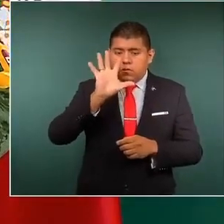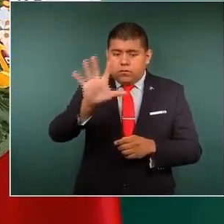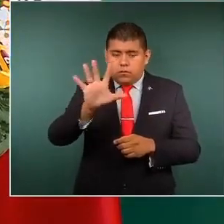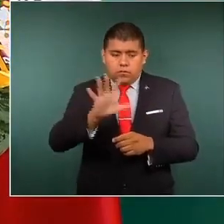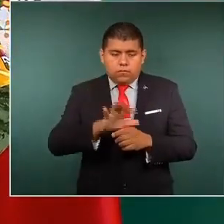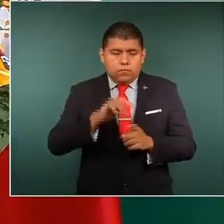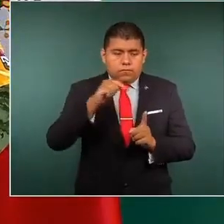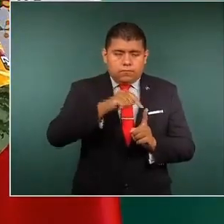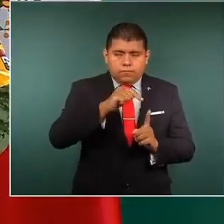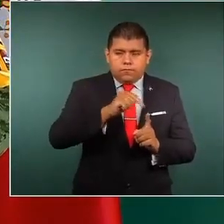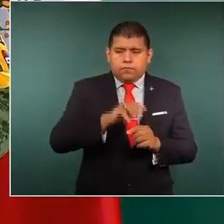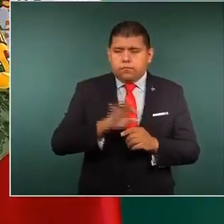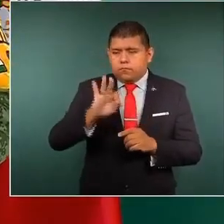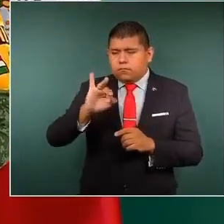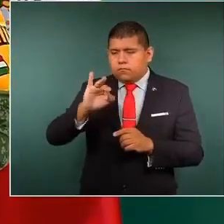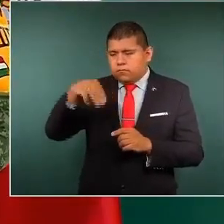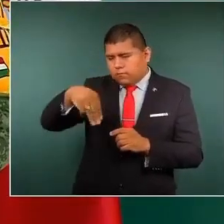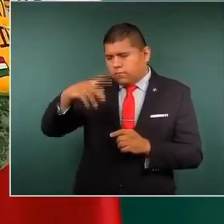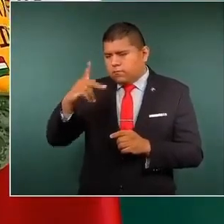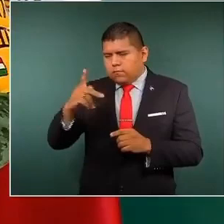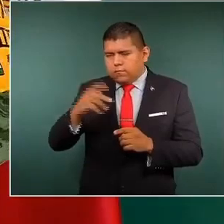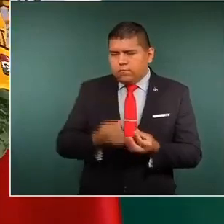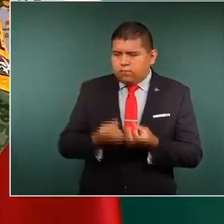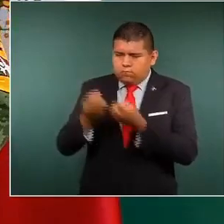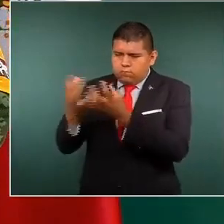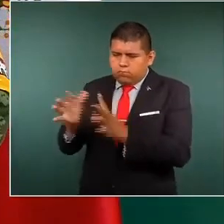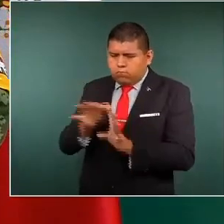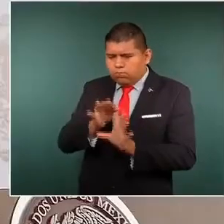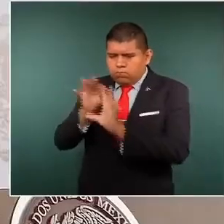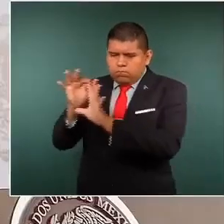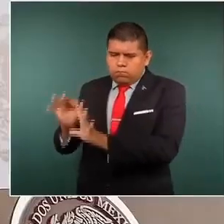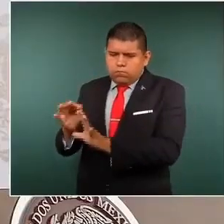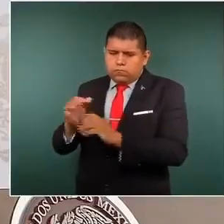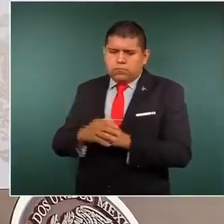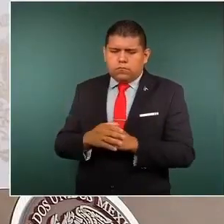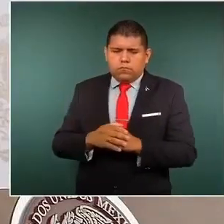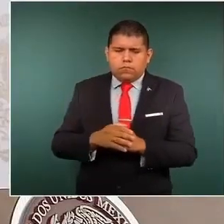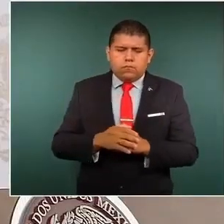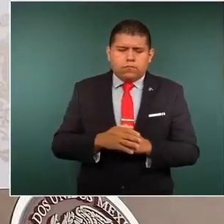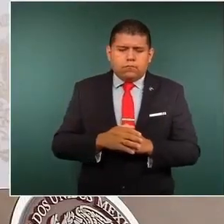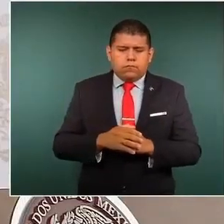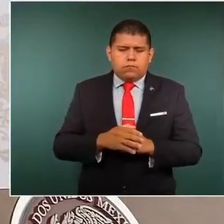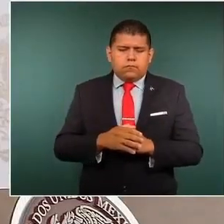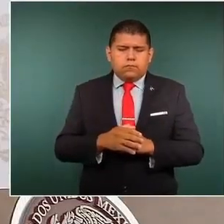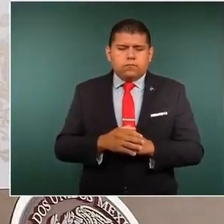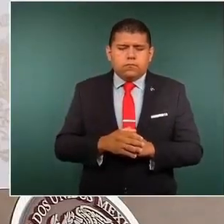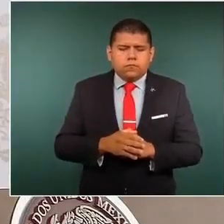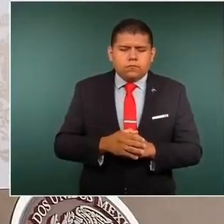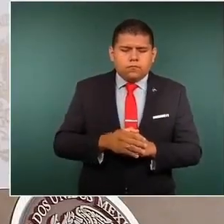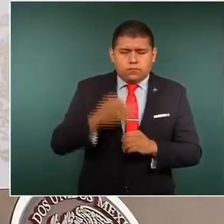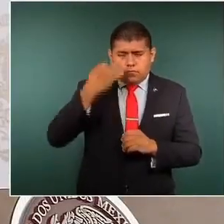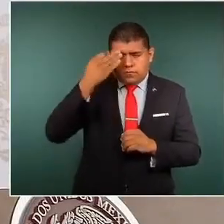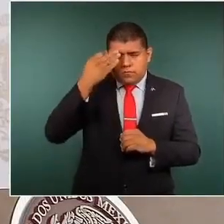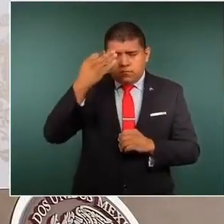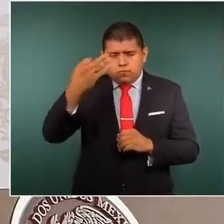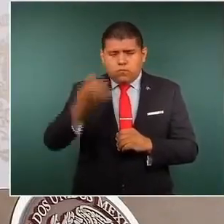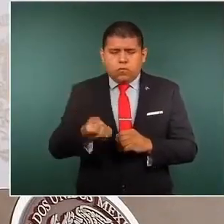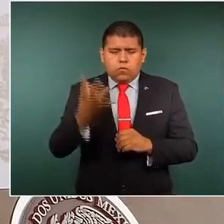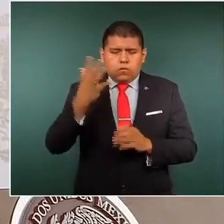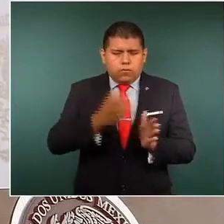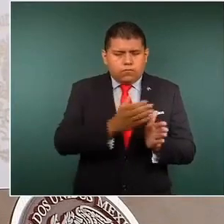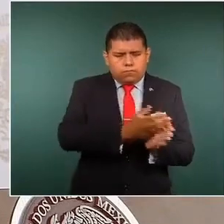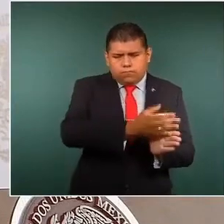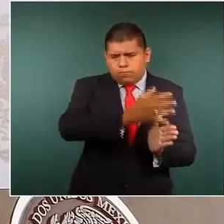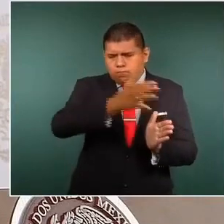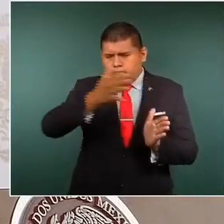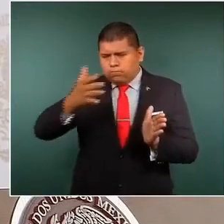puestos a disposición del agente del Ministerio Público. En total, desde que se pone en ejecución la operación hasta